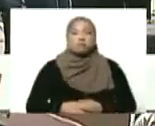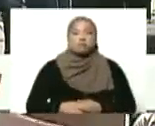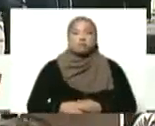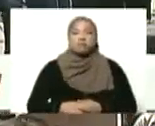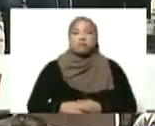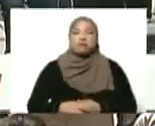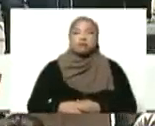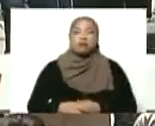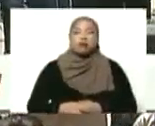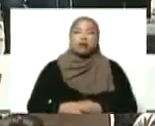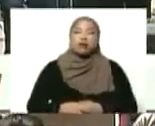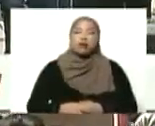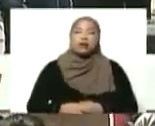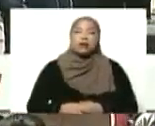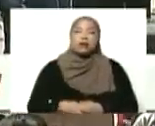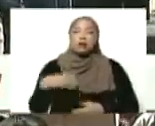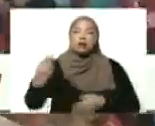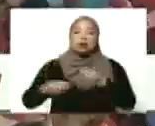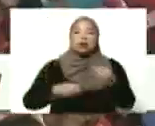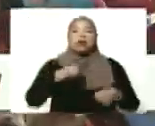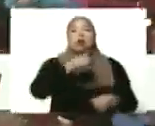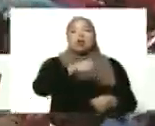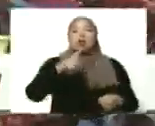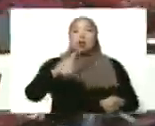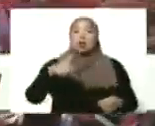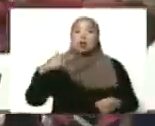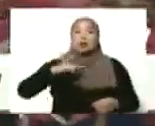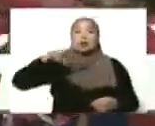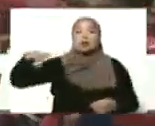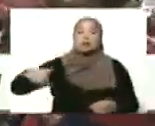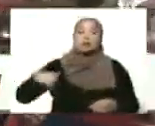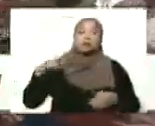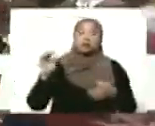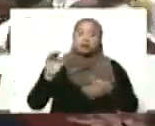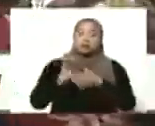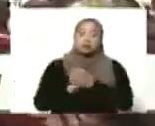Con ustedes está todo este pueblo. En cada uno de ustedes